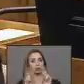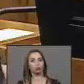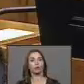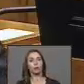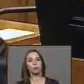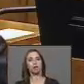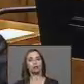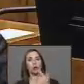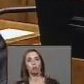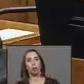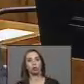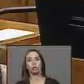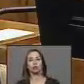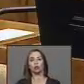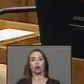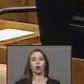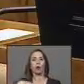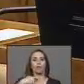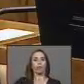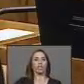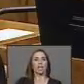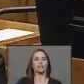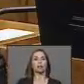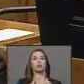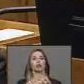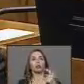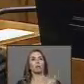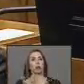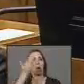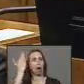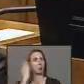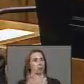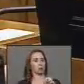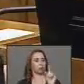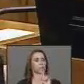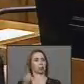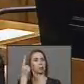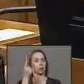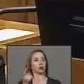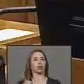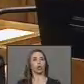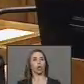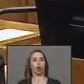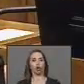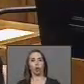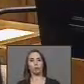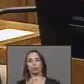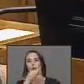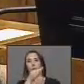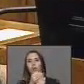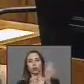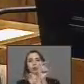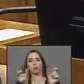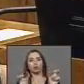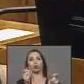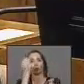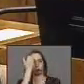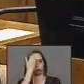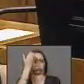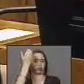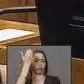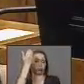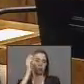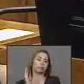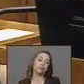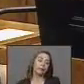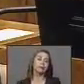financiamiento de la política inusitado este último tiempo. Una comisión les dio ese carácter y bueno, habrá que respetarlo. Es un buen proyecto,